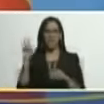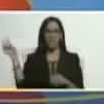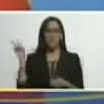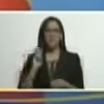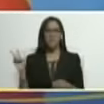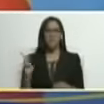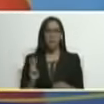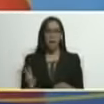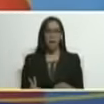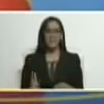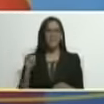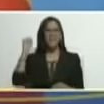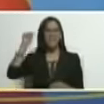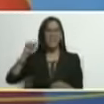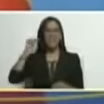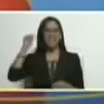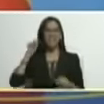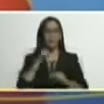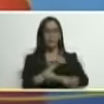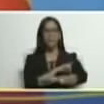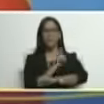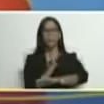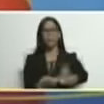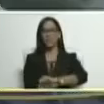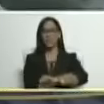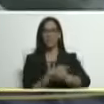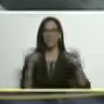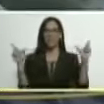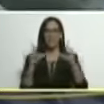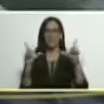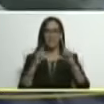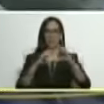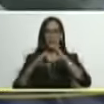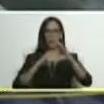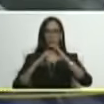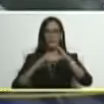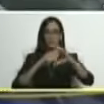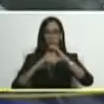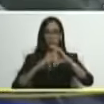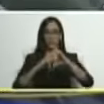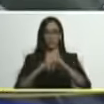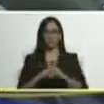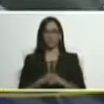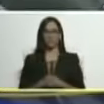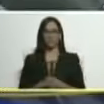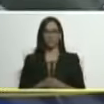en el Asia es una potencia de las telecomunicaciones.